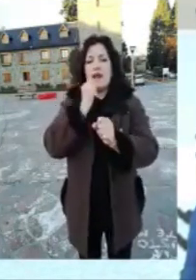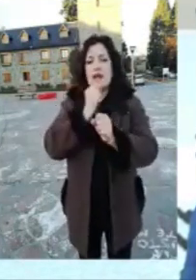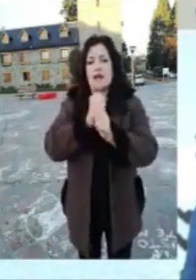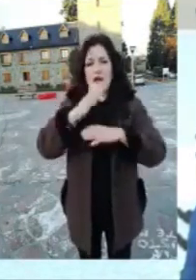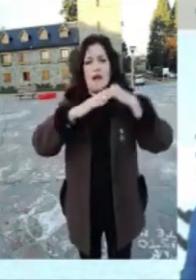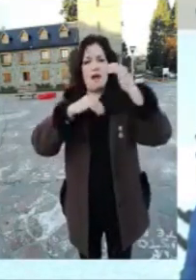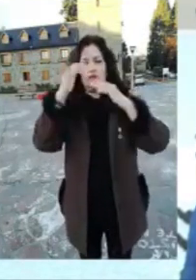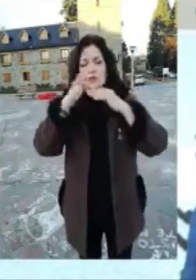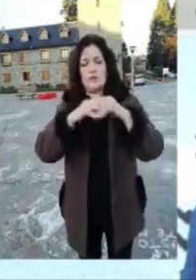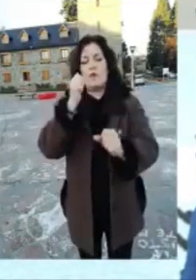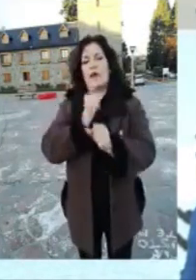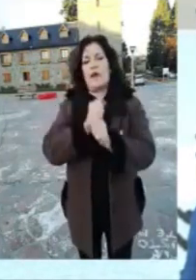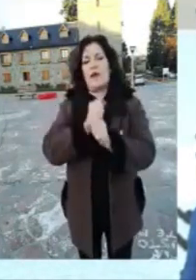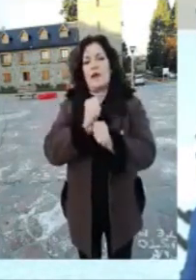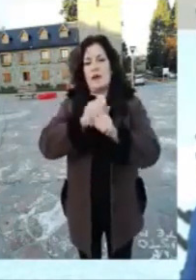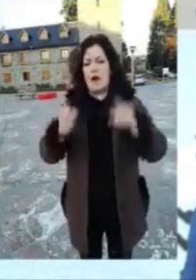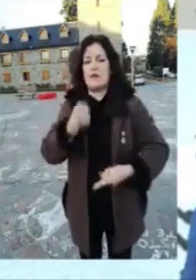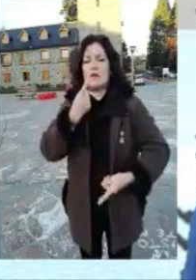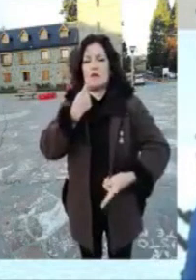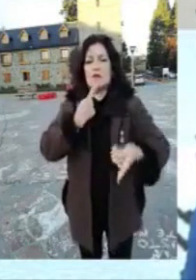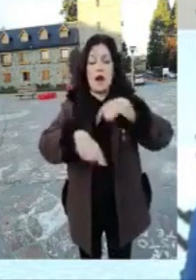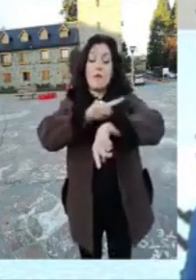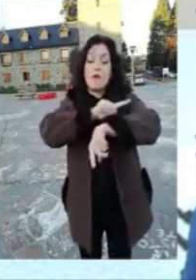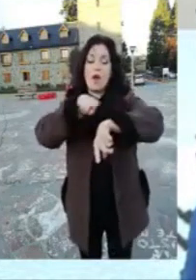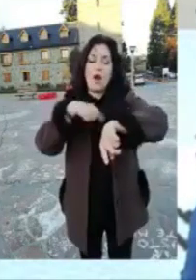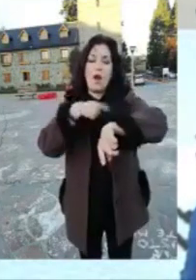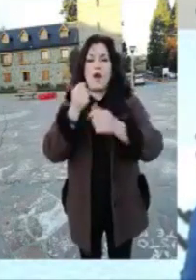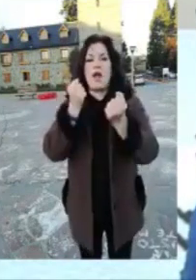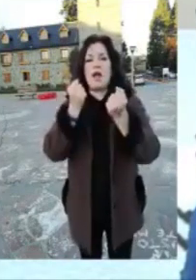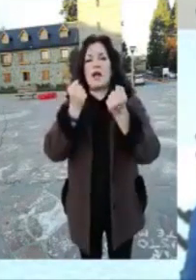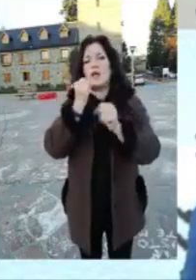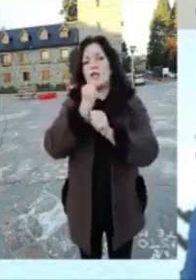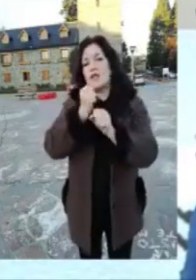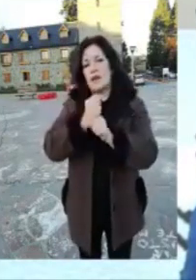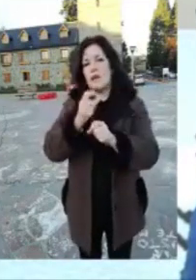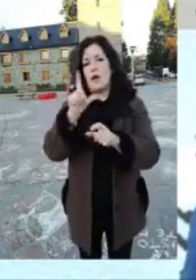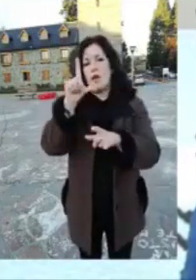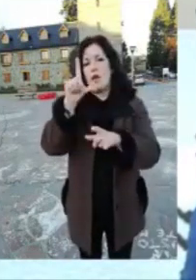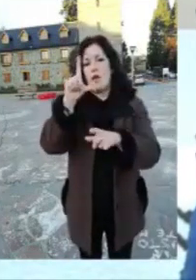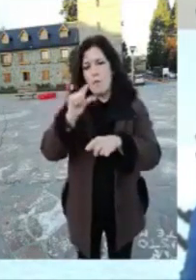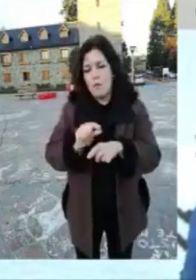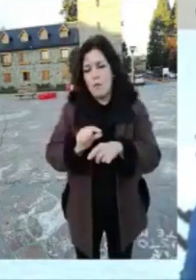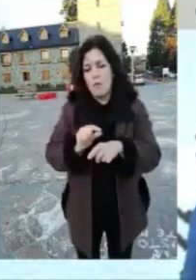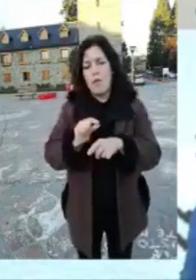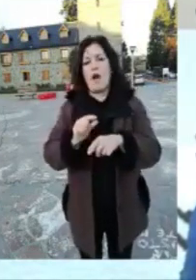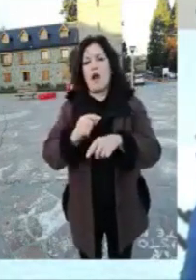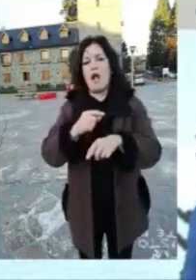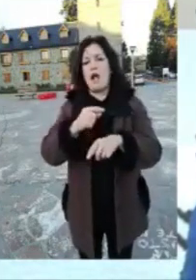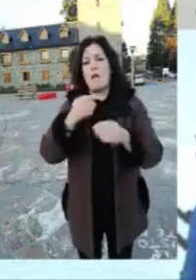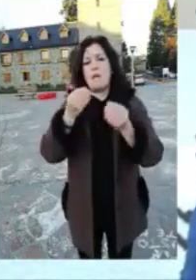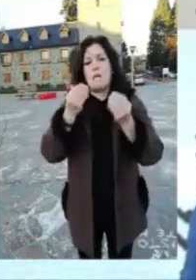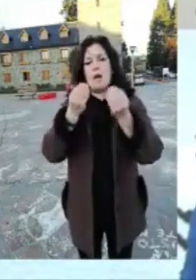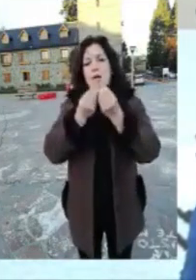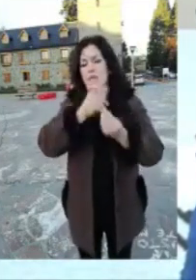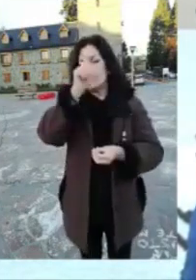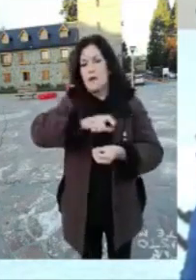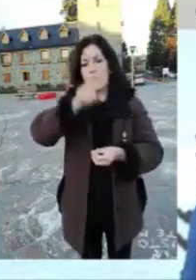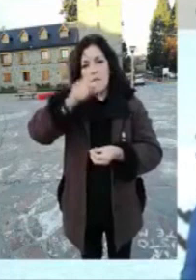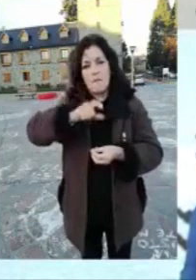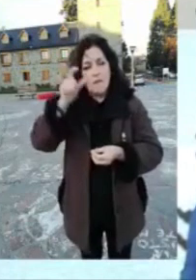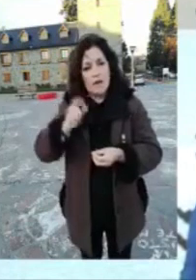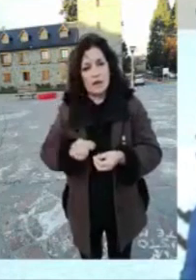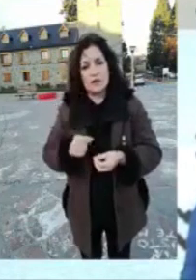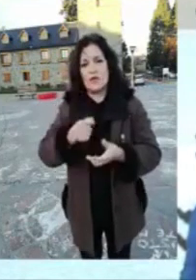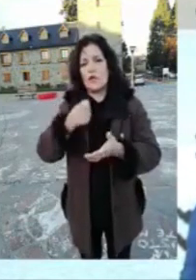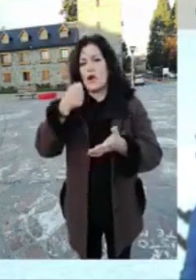trabajar y no puede abrir todas las horas que quieres para el cuentapropista para